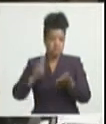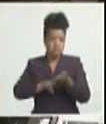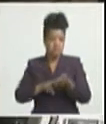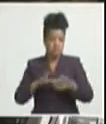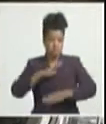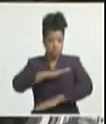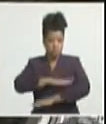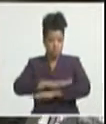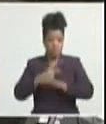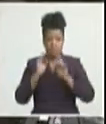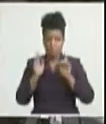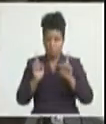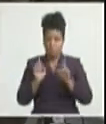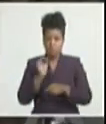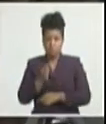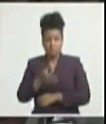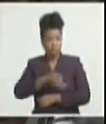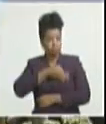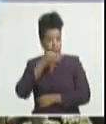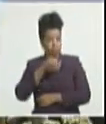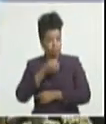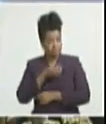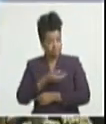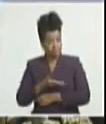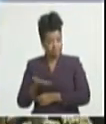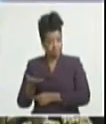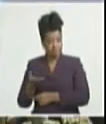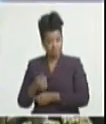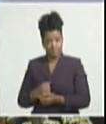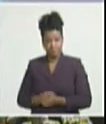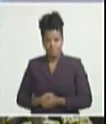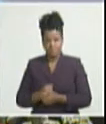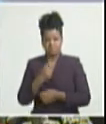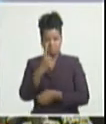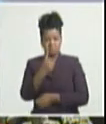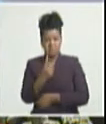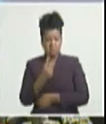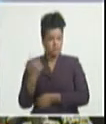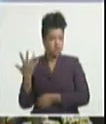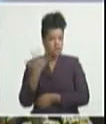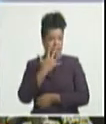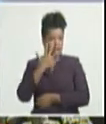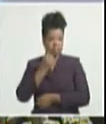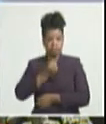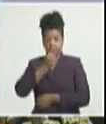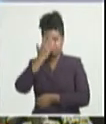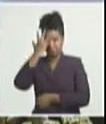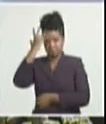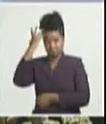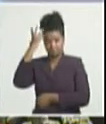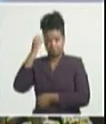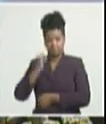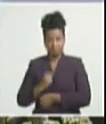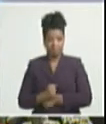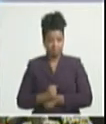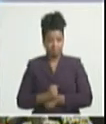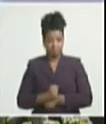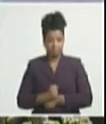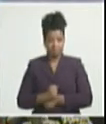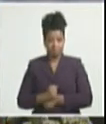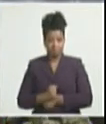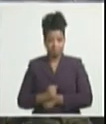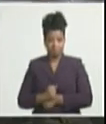cuales presentó ante el congreso. Primero, Miguel Díaz Canel Bermúdez.